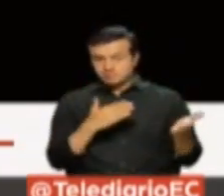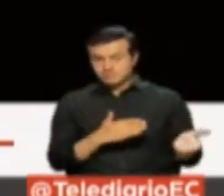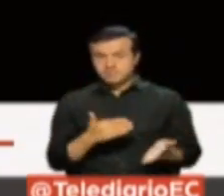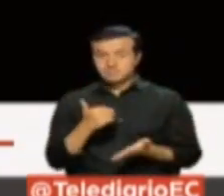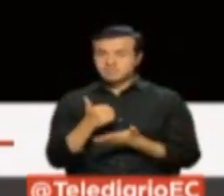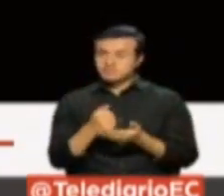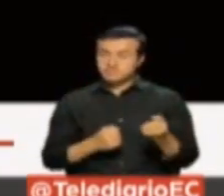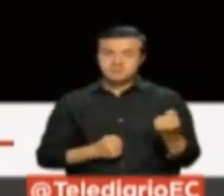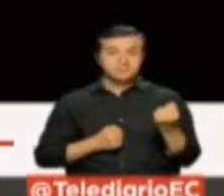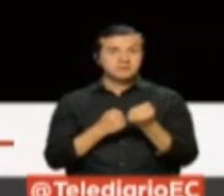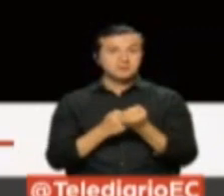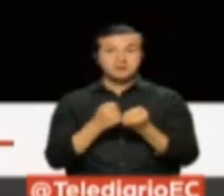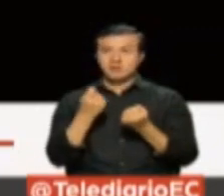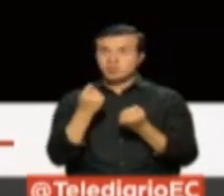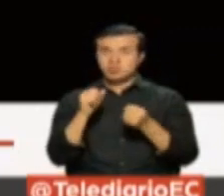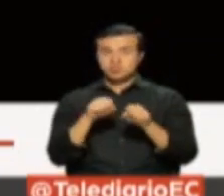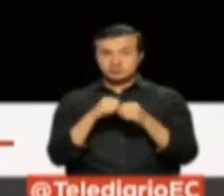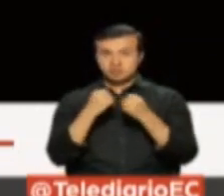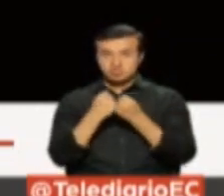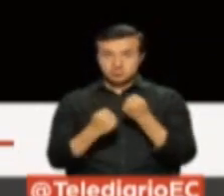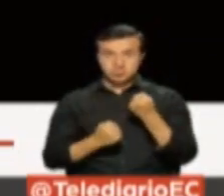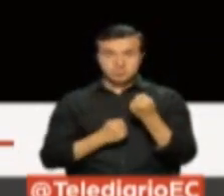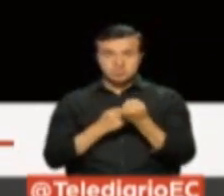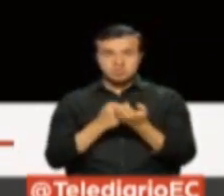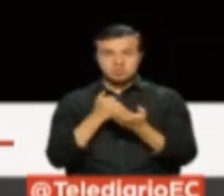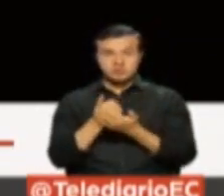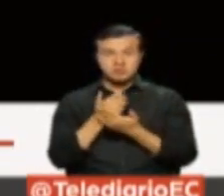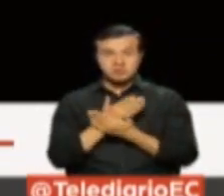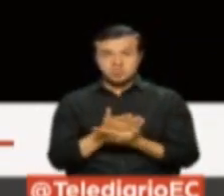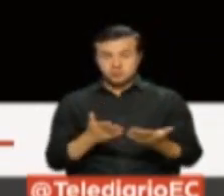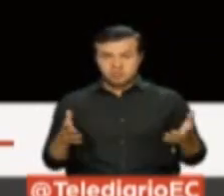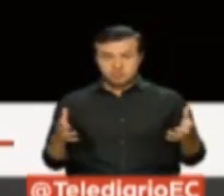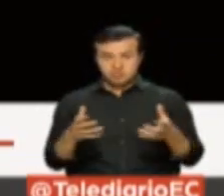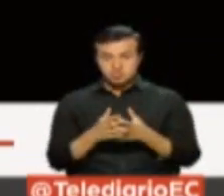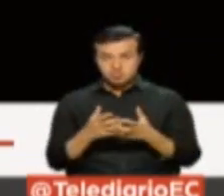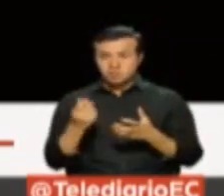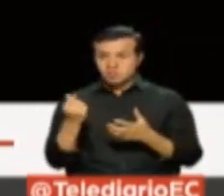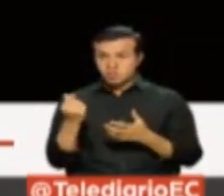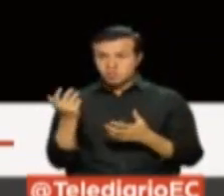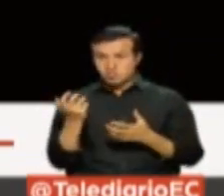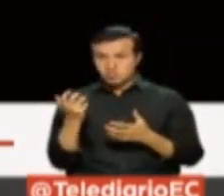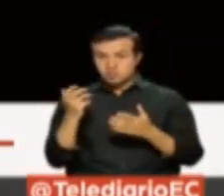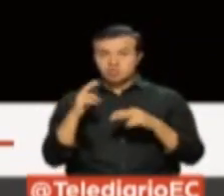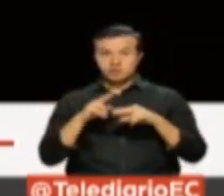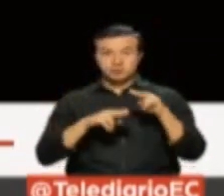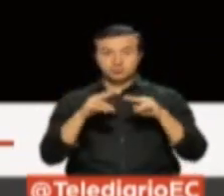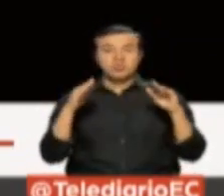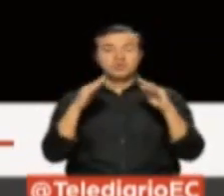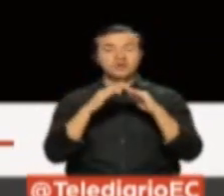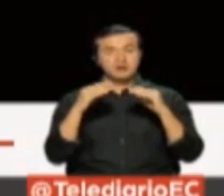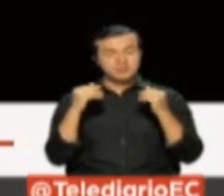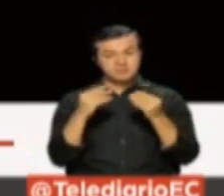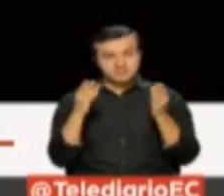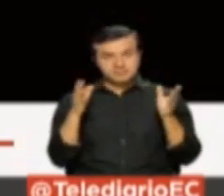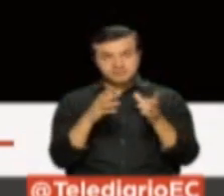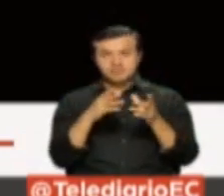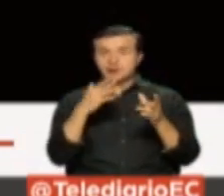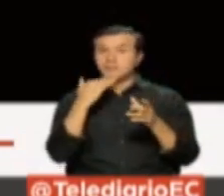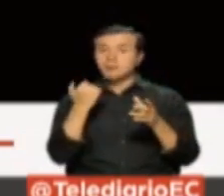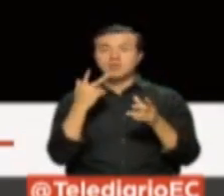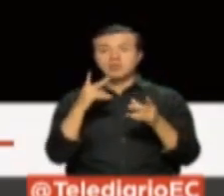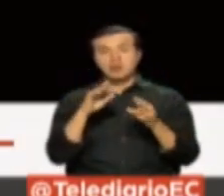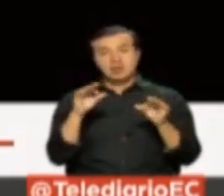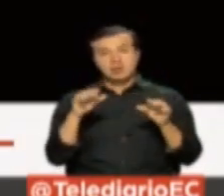para emitir el bono social mencionado va a estar utilizado en esencia en el proyecto Casa para Todos, que permite mejorar